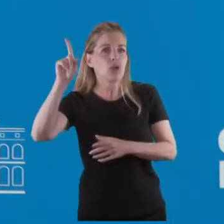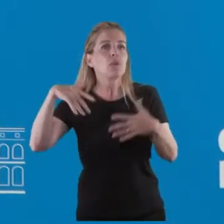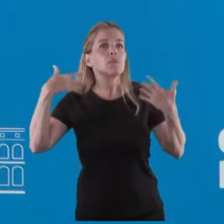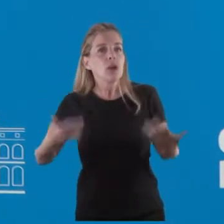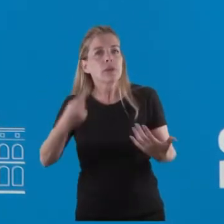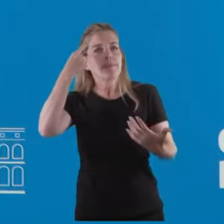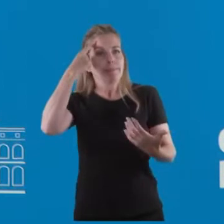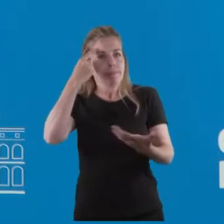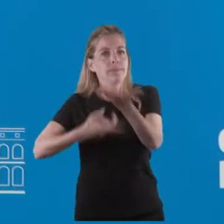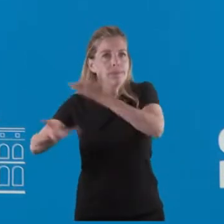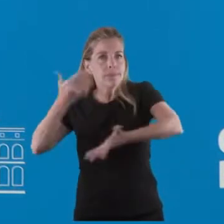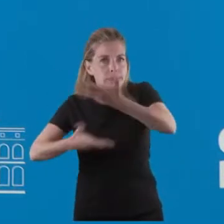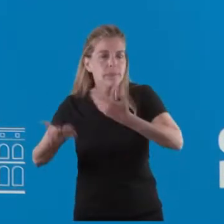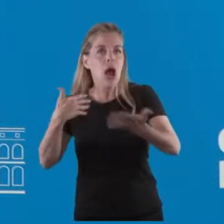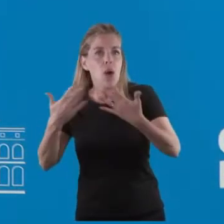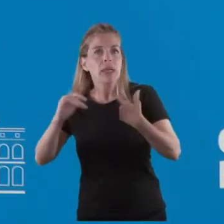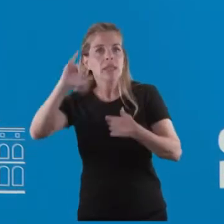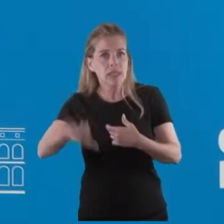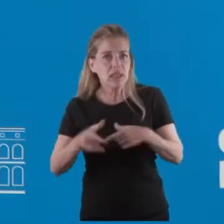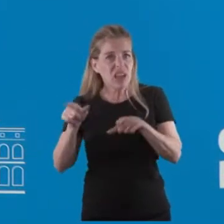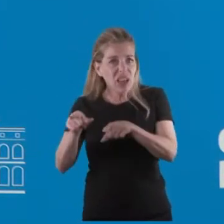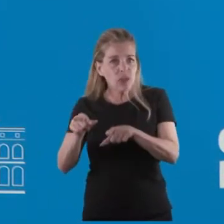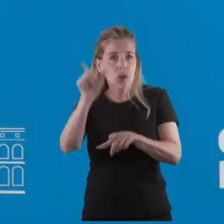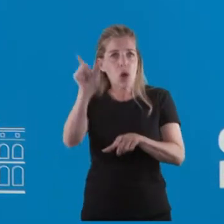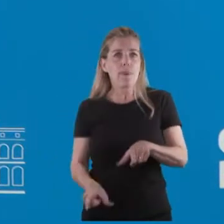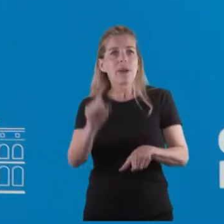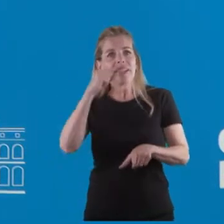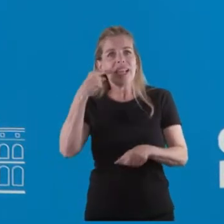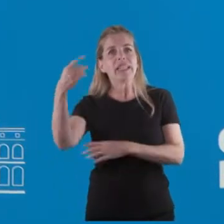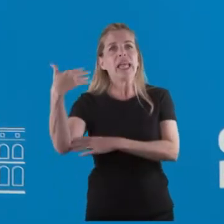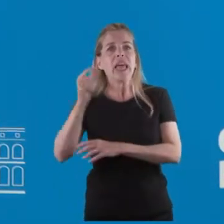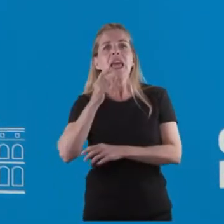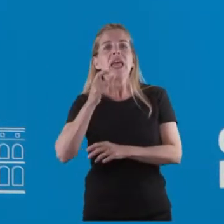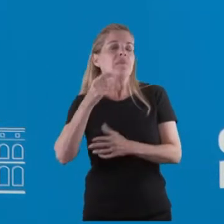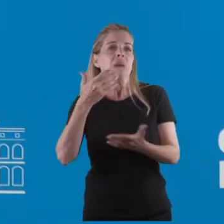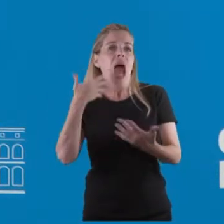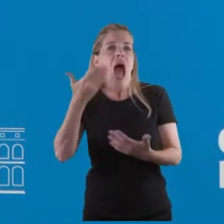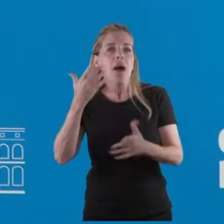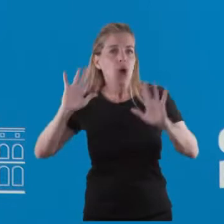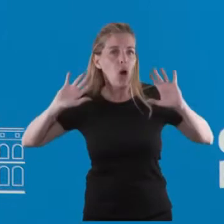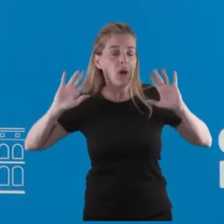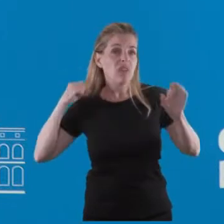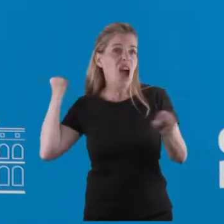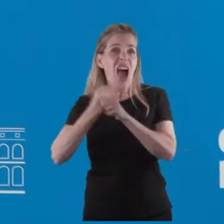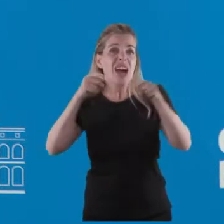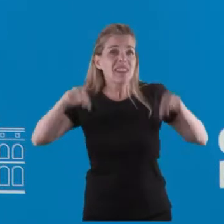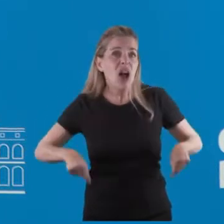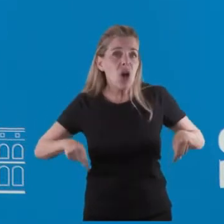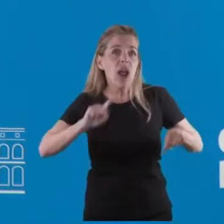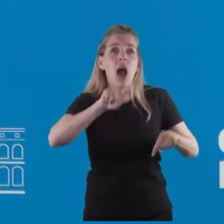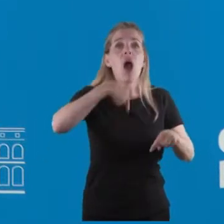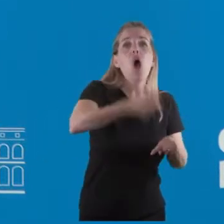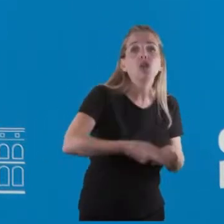multilateral esto es lo que dijo el presidente de la nación y no vemos desde entonces hasta ahora ninguna posición